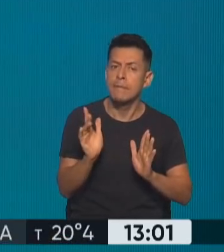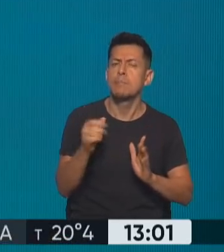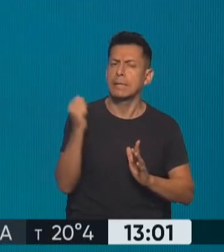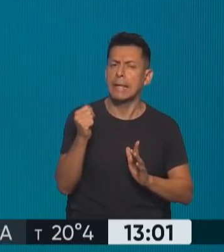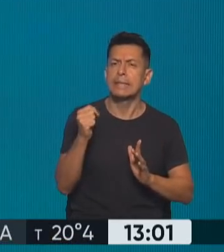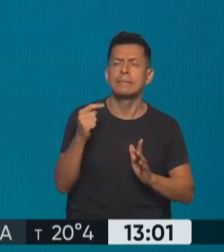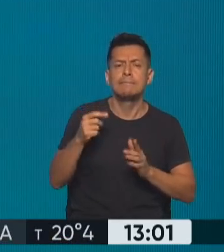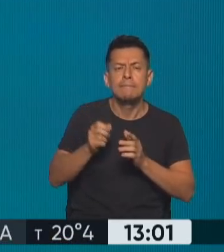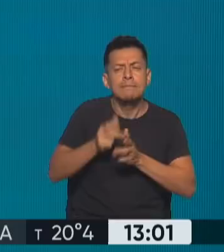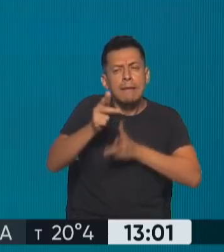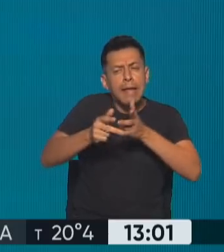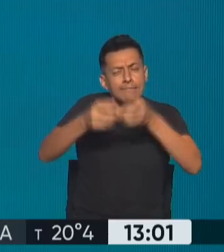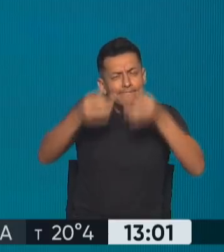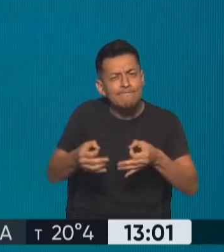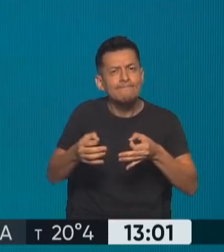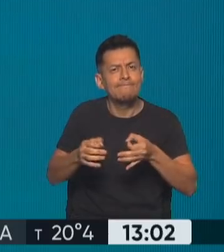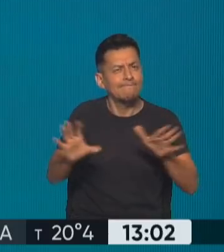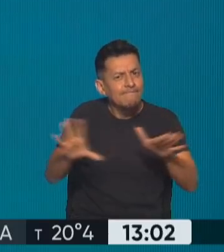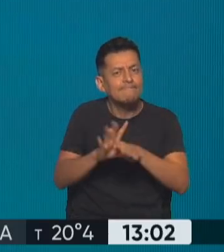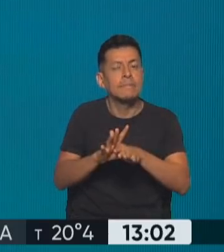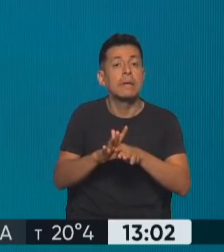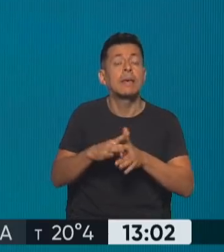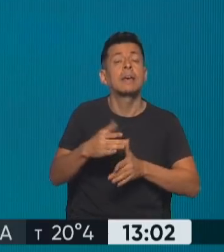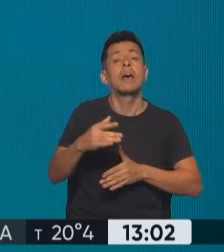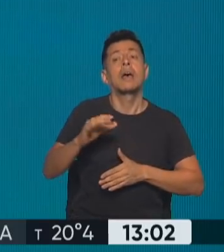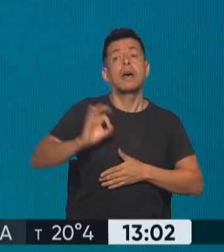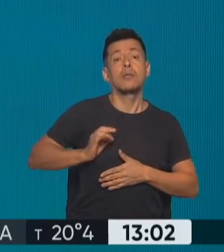coherencia, porque cuando en el 2014